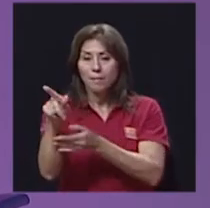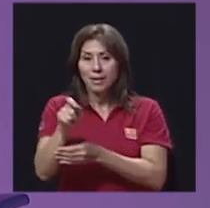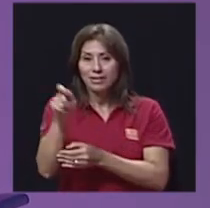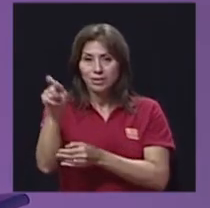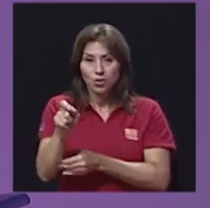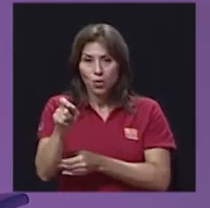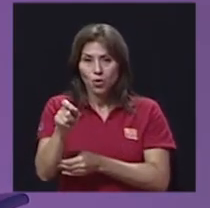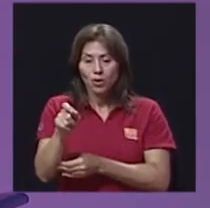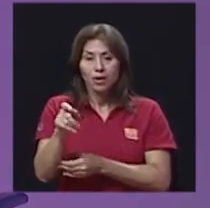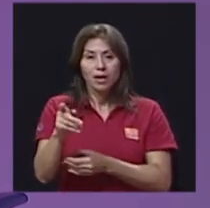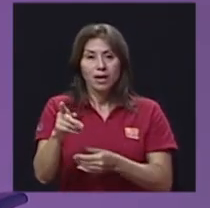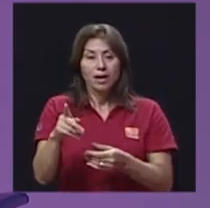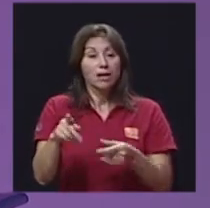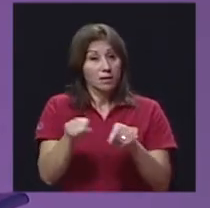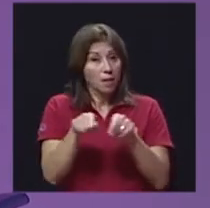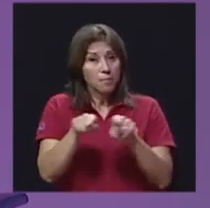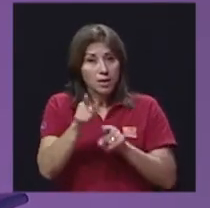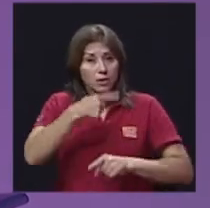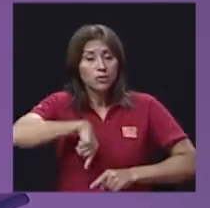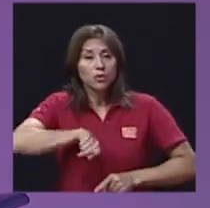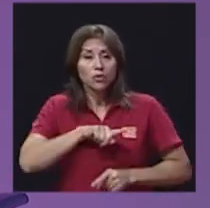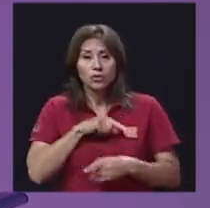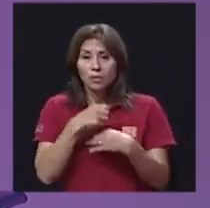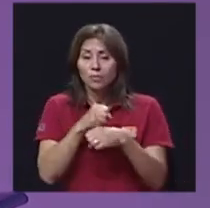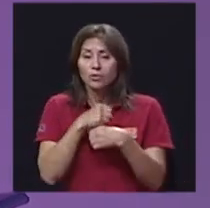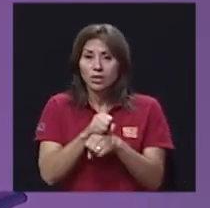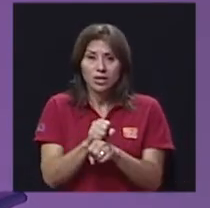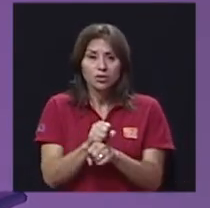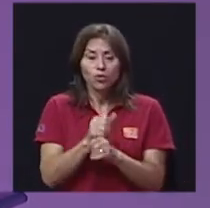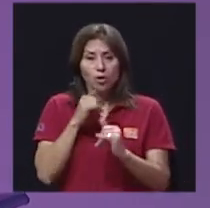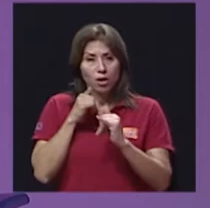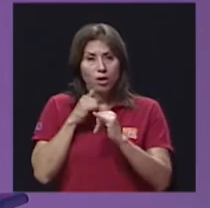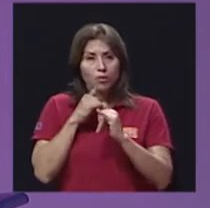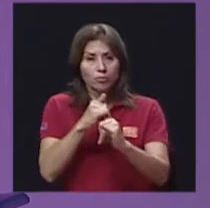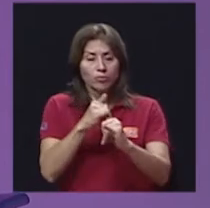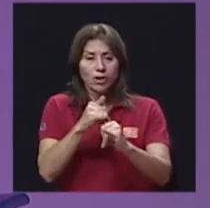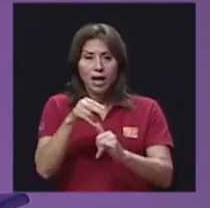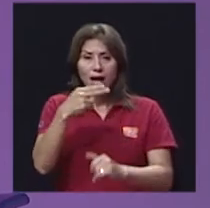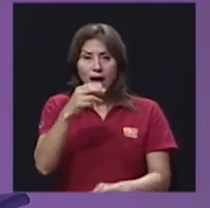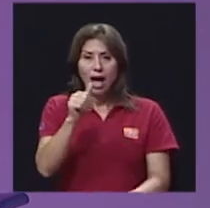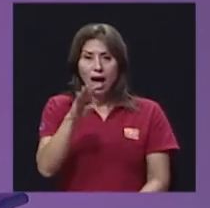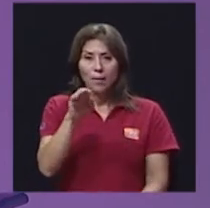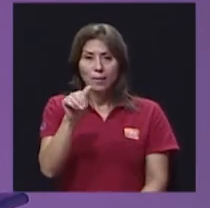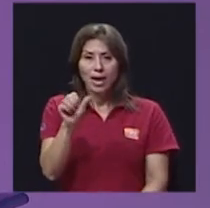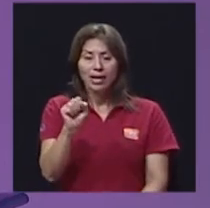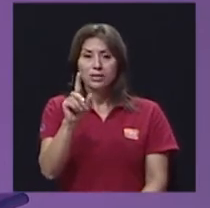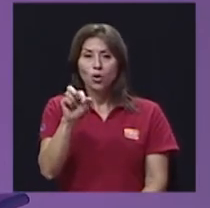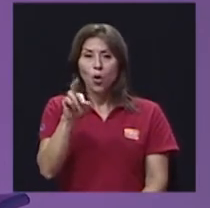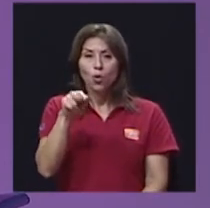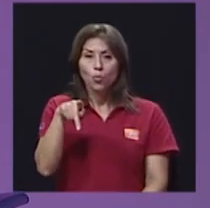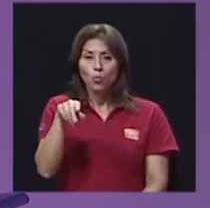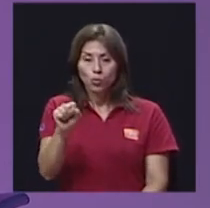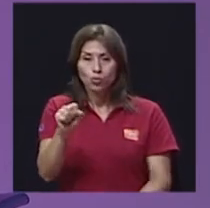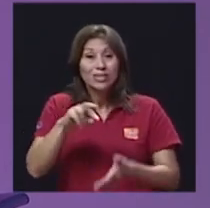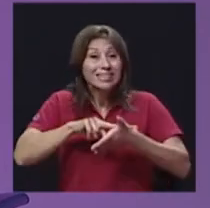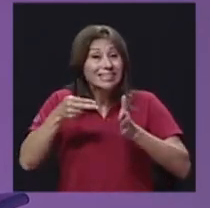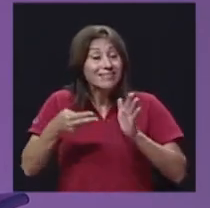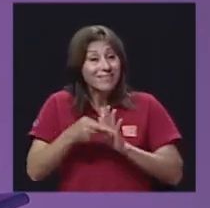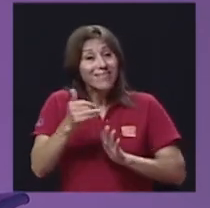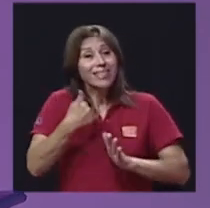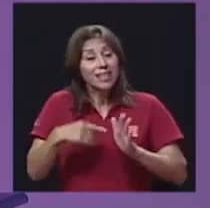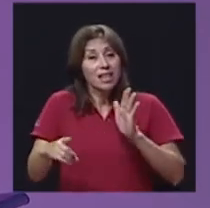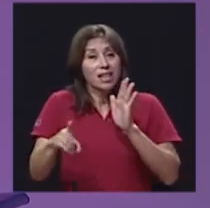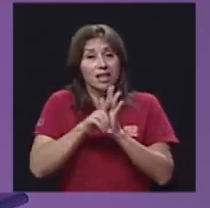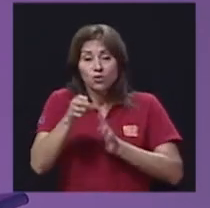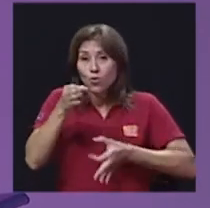tenido incluso que interponer procesos de habeas corpus en la sala constitucional para que ellas